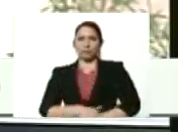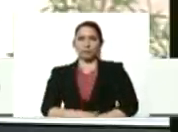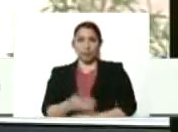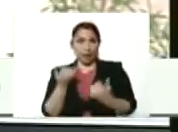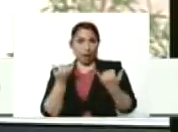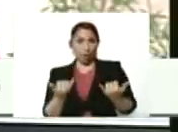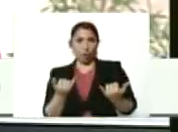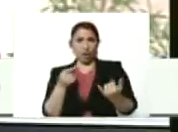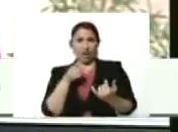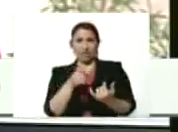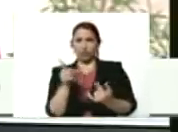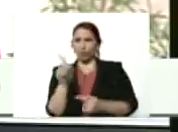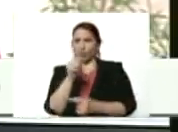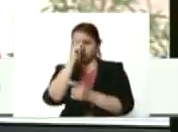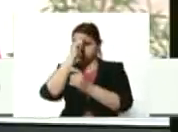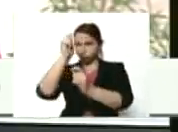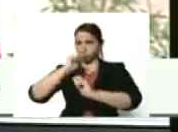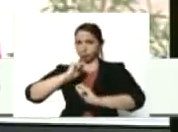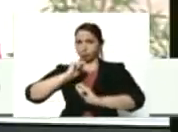nos lo van a reconocer.